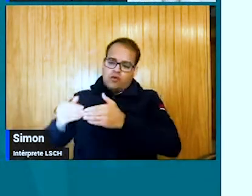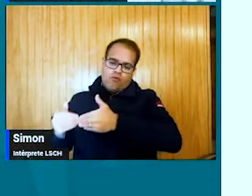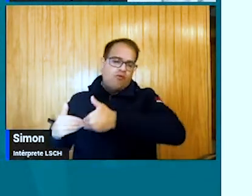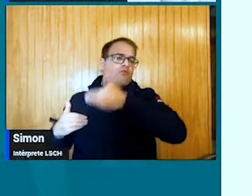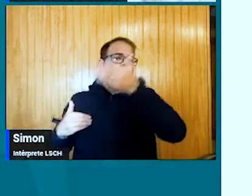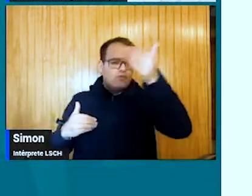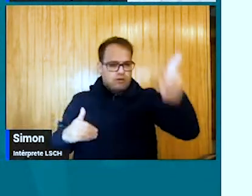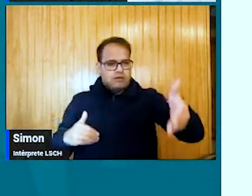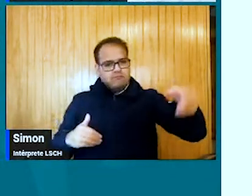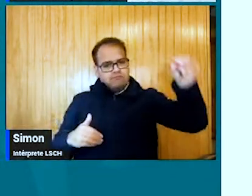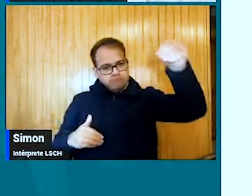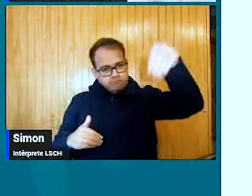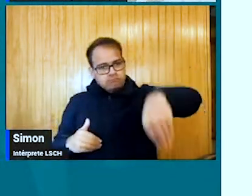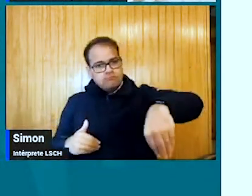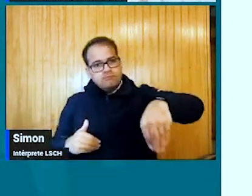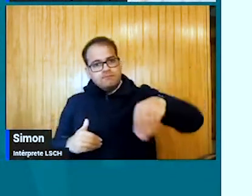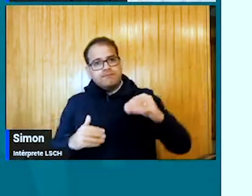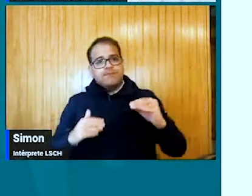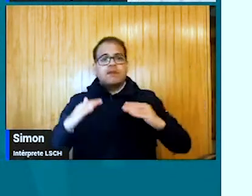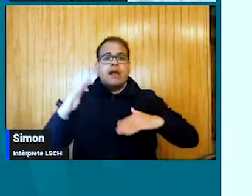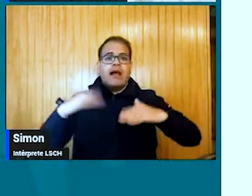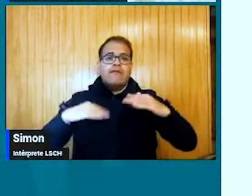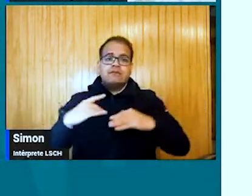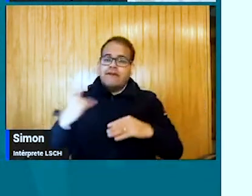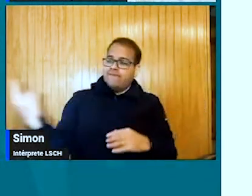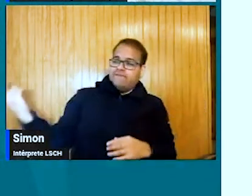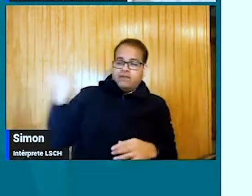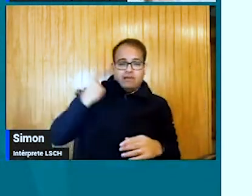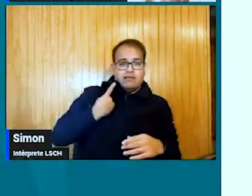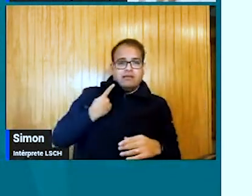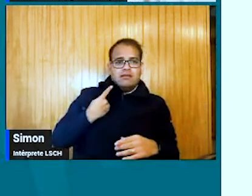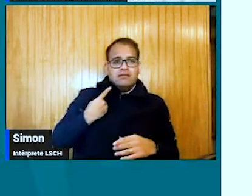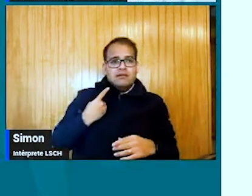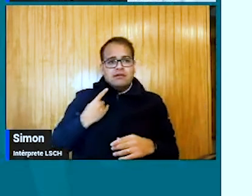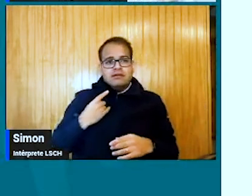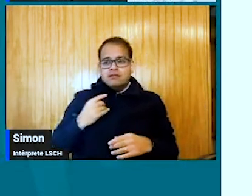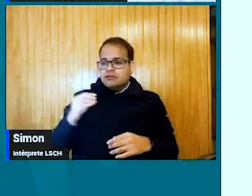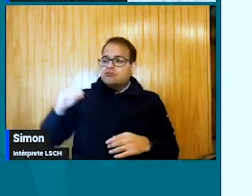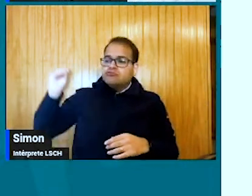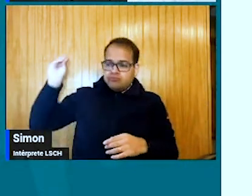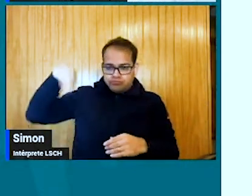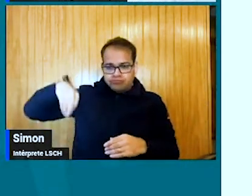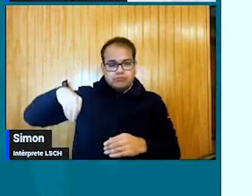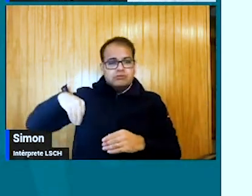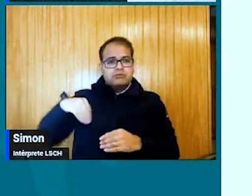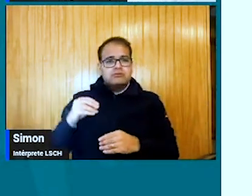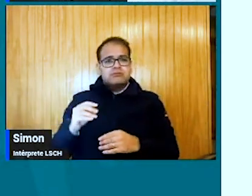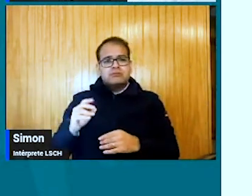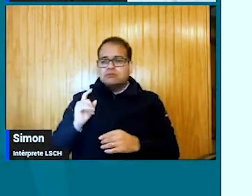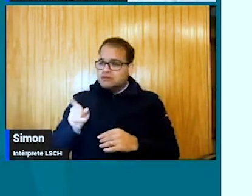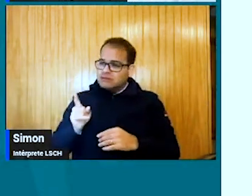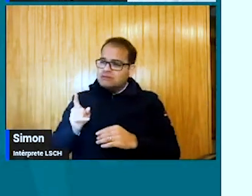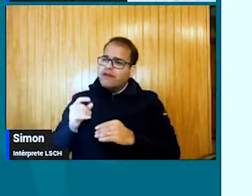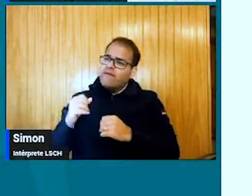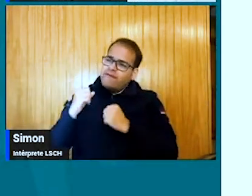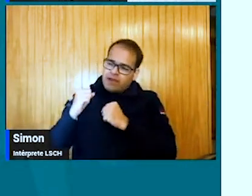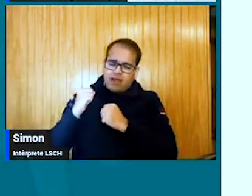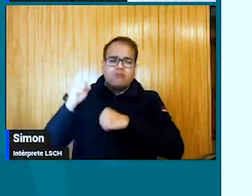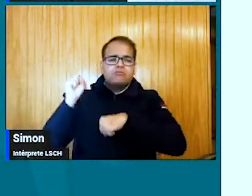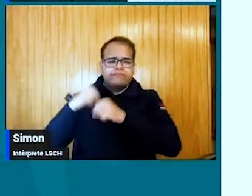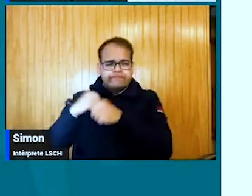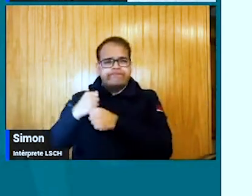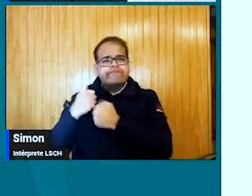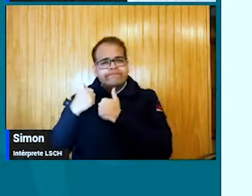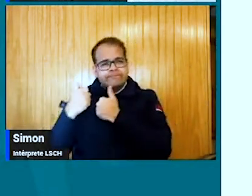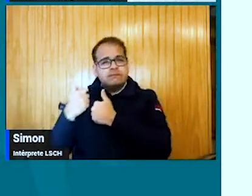cobertura. Porque muchas veces llegan para acá con un termómetro dentro del área de cobertura y dicen, Germán, las máquinas son buenísimas,